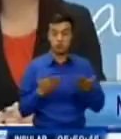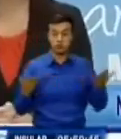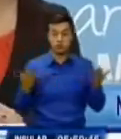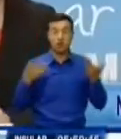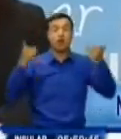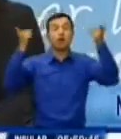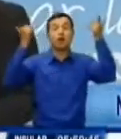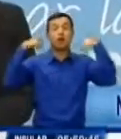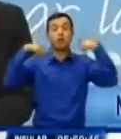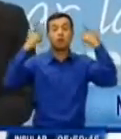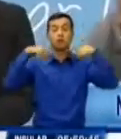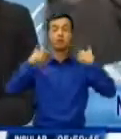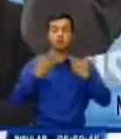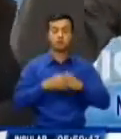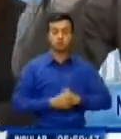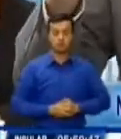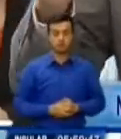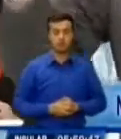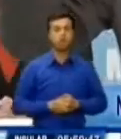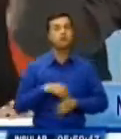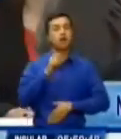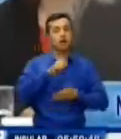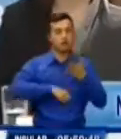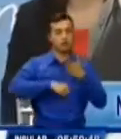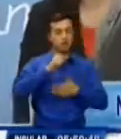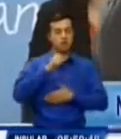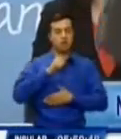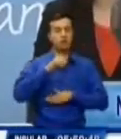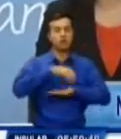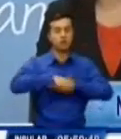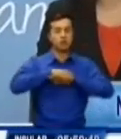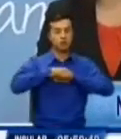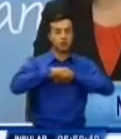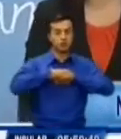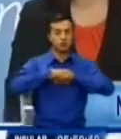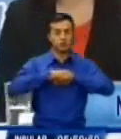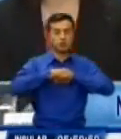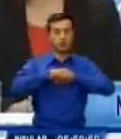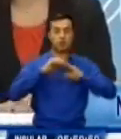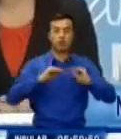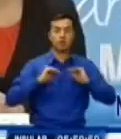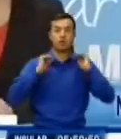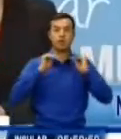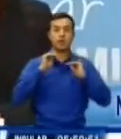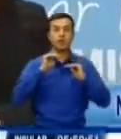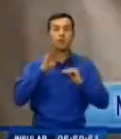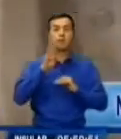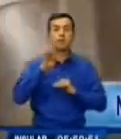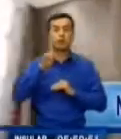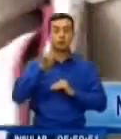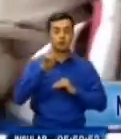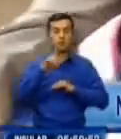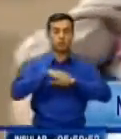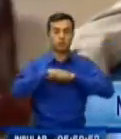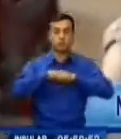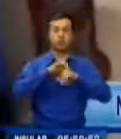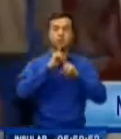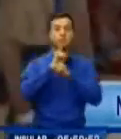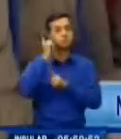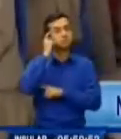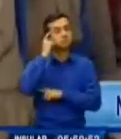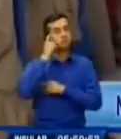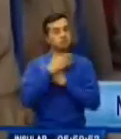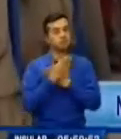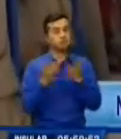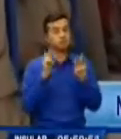se graduarán acreditando al menos el nivel B1 de inglés. Considerando que para cumplir con